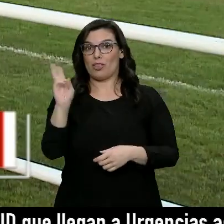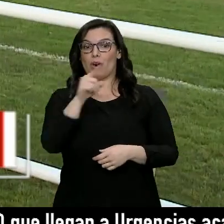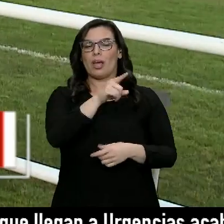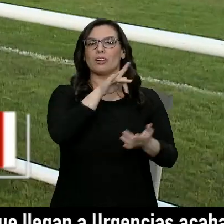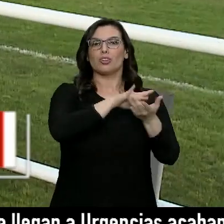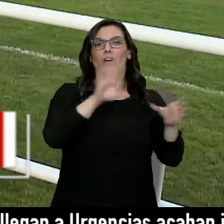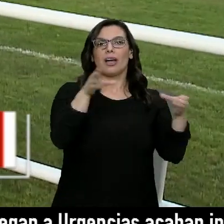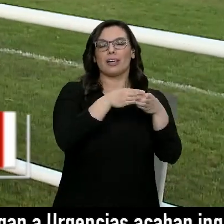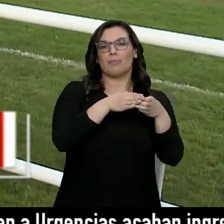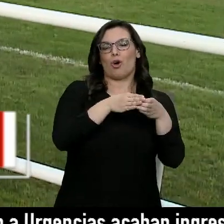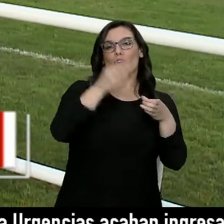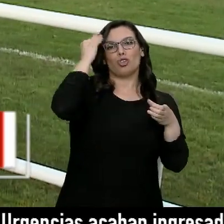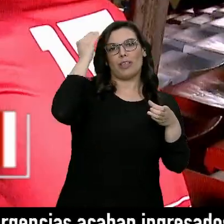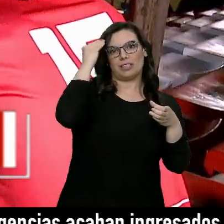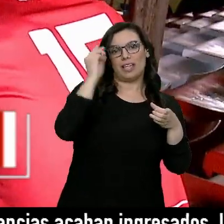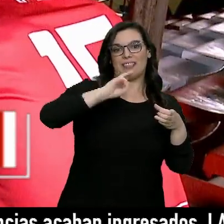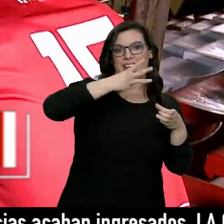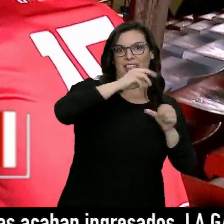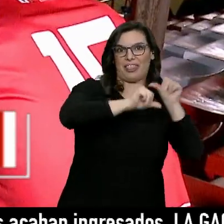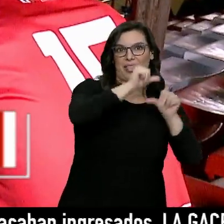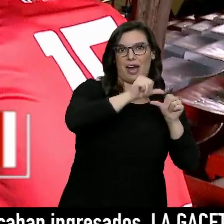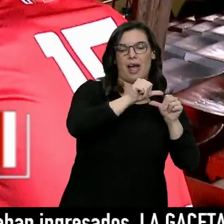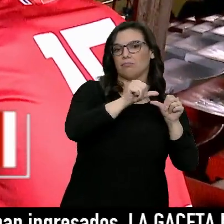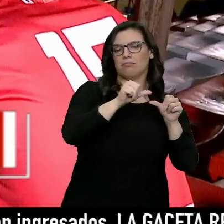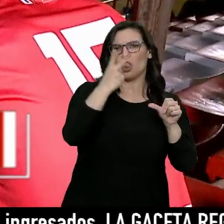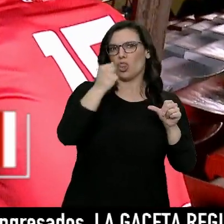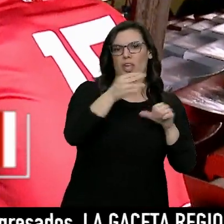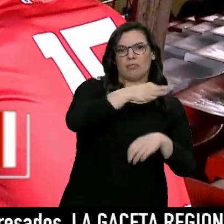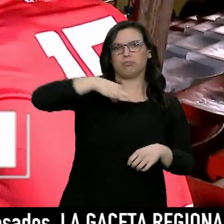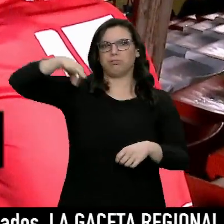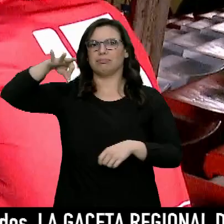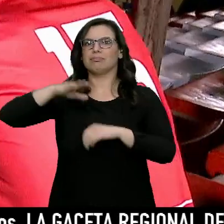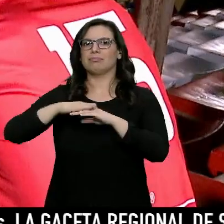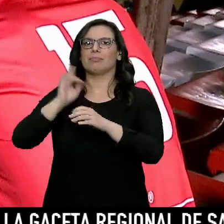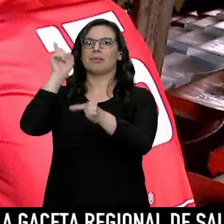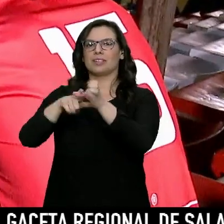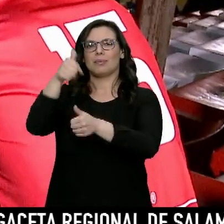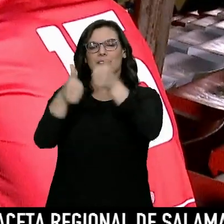con el Atlético Tordesillas a la Copa del Rey en apenas 48 horas.